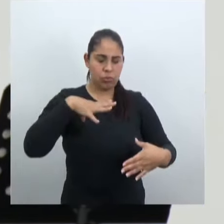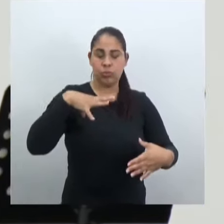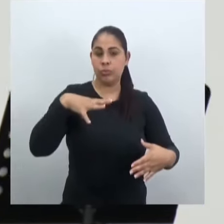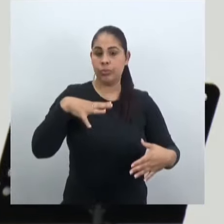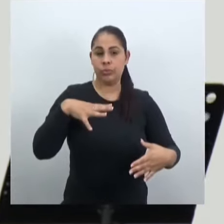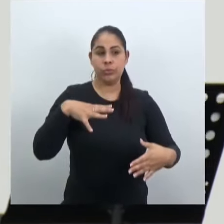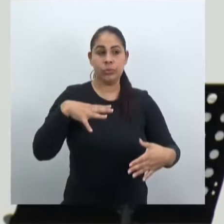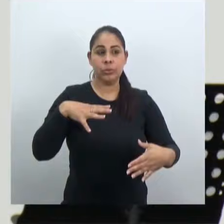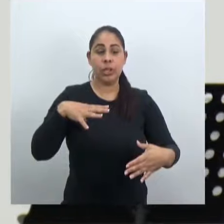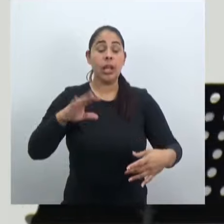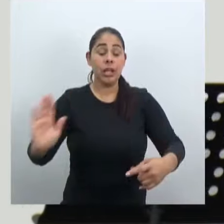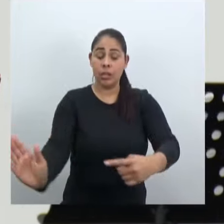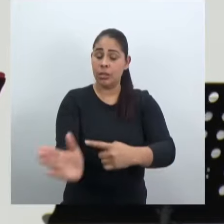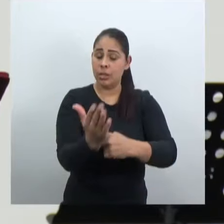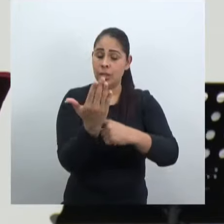Si tú oras,